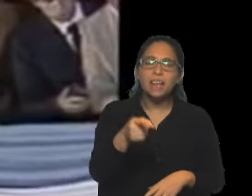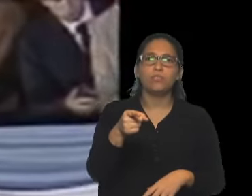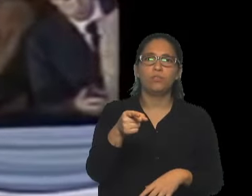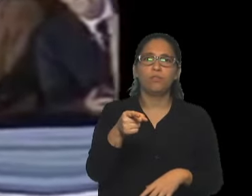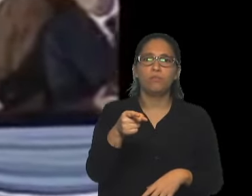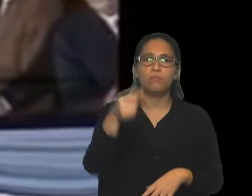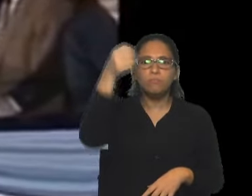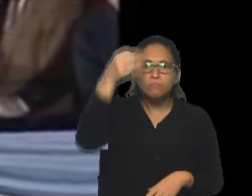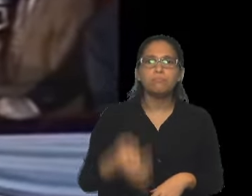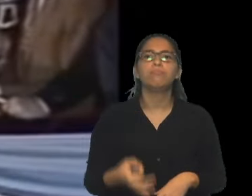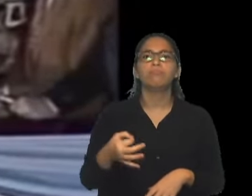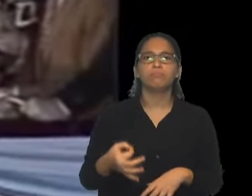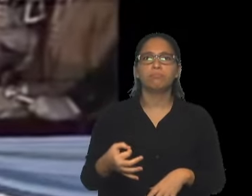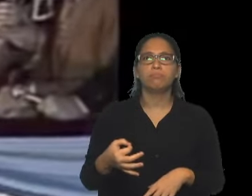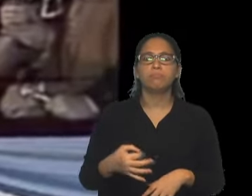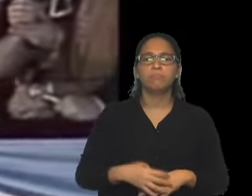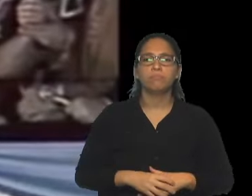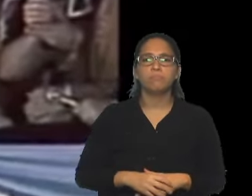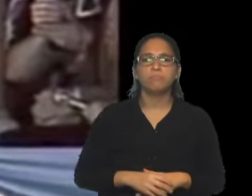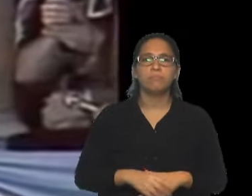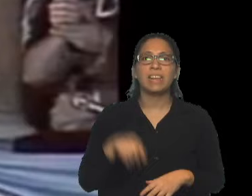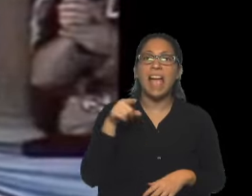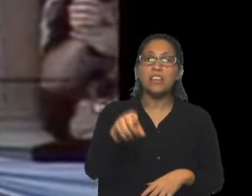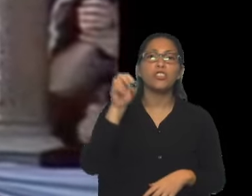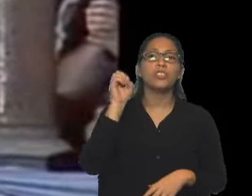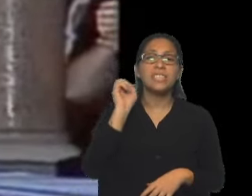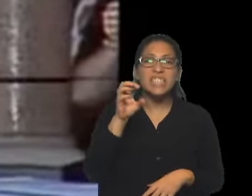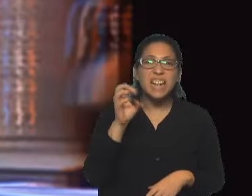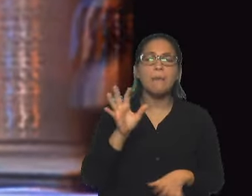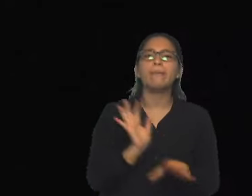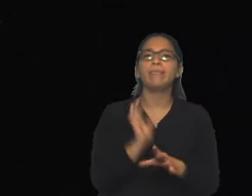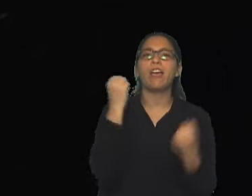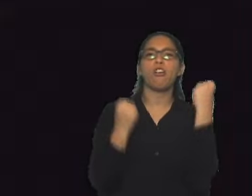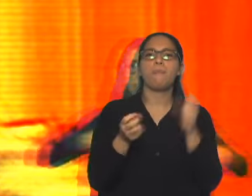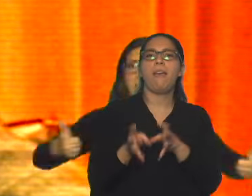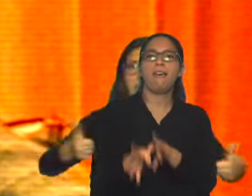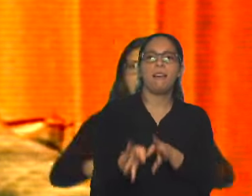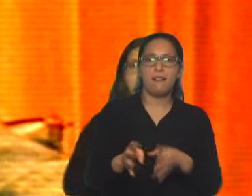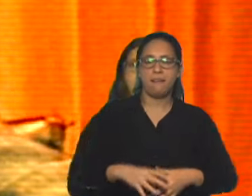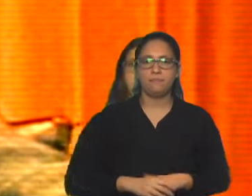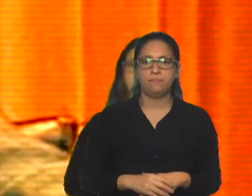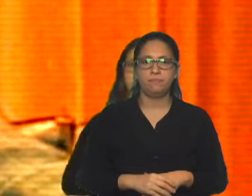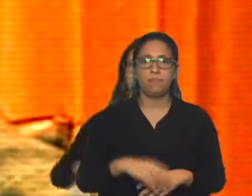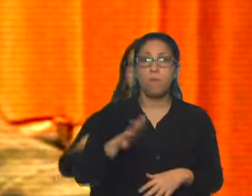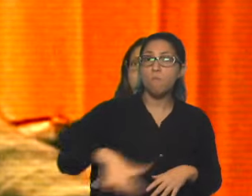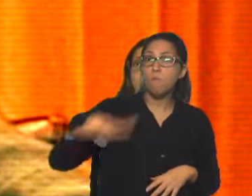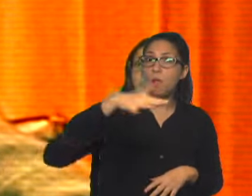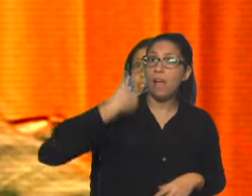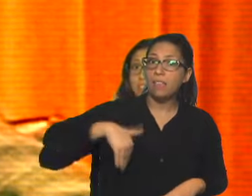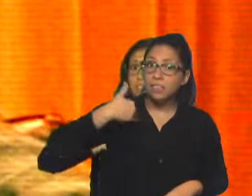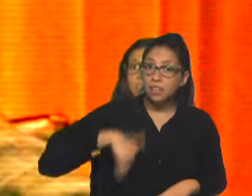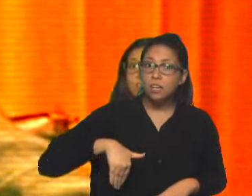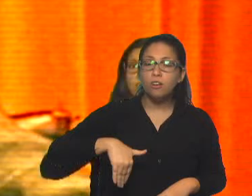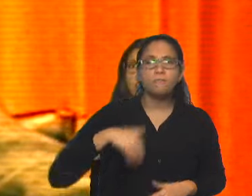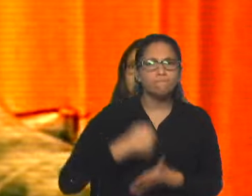llama, compatriotas, economía de guerra. Al pueblo argentino le ha